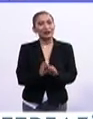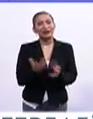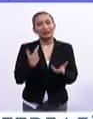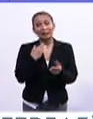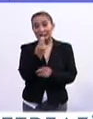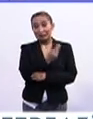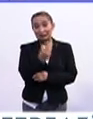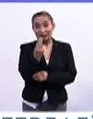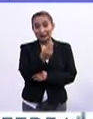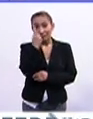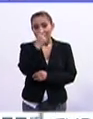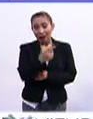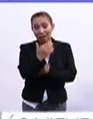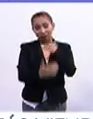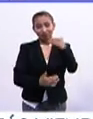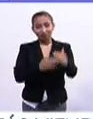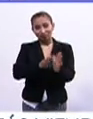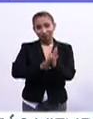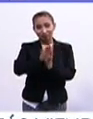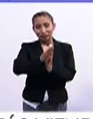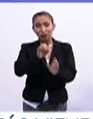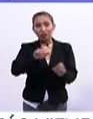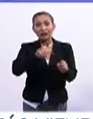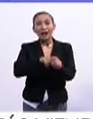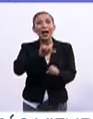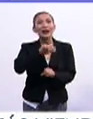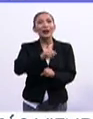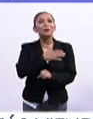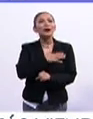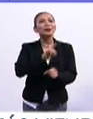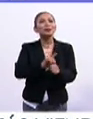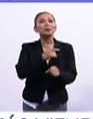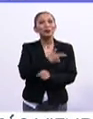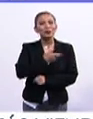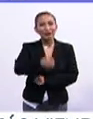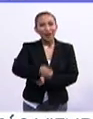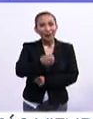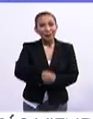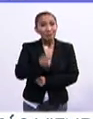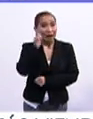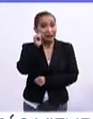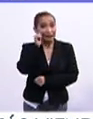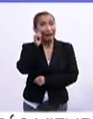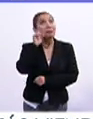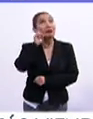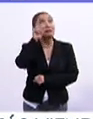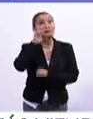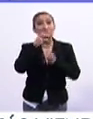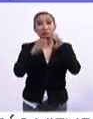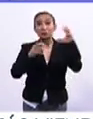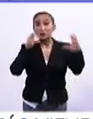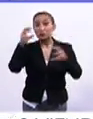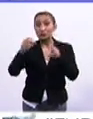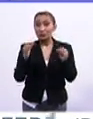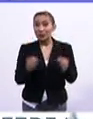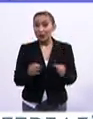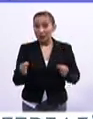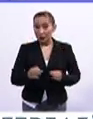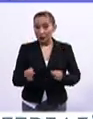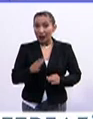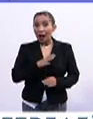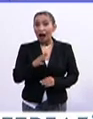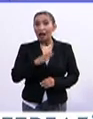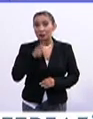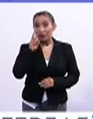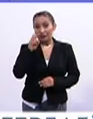tan necesaria para el desarrollo de nuestra sociedad. Ana Cristina, muy buenos días, es un gusto saludarte. Mañana nublada en la Ciudad de México. Así es, Omar, un poco de